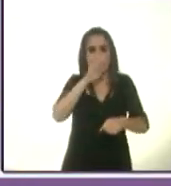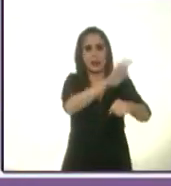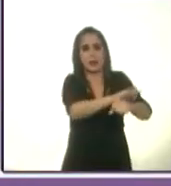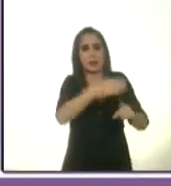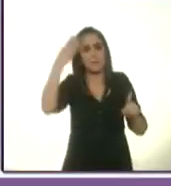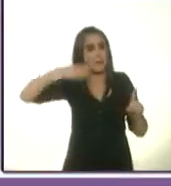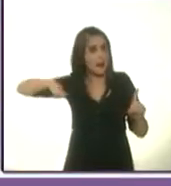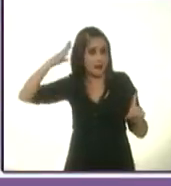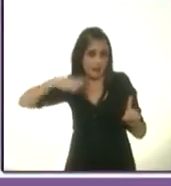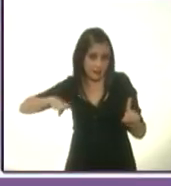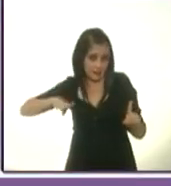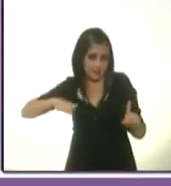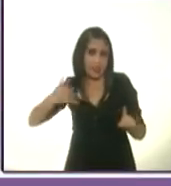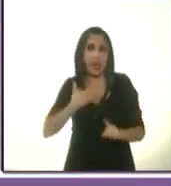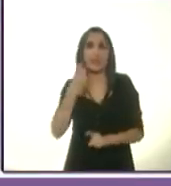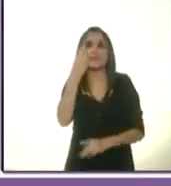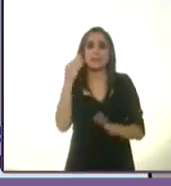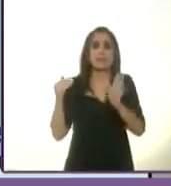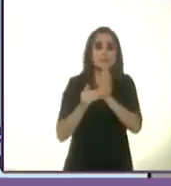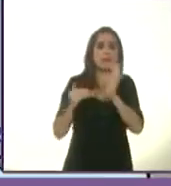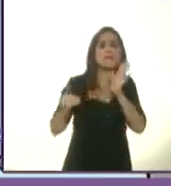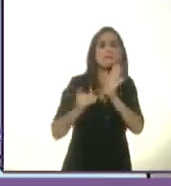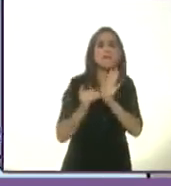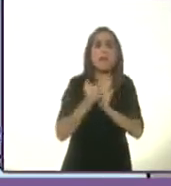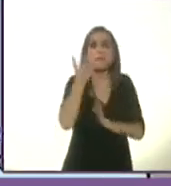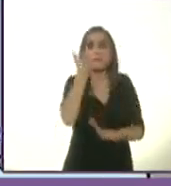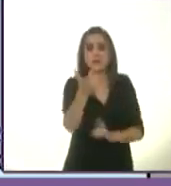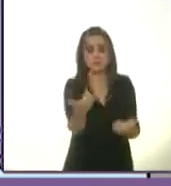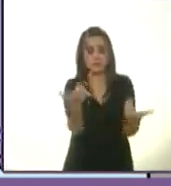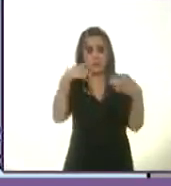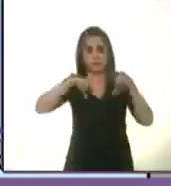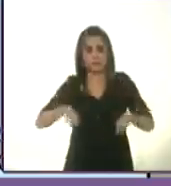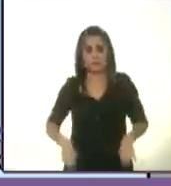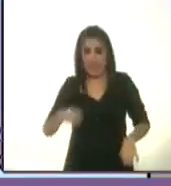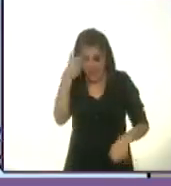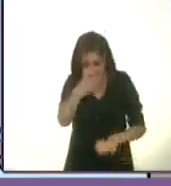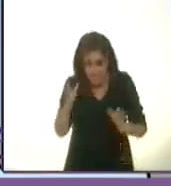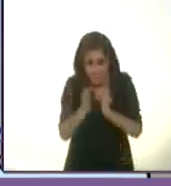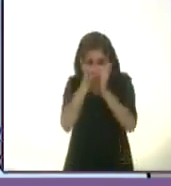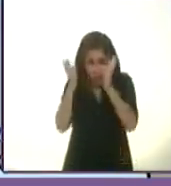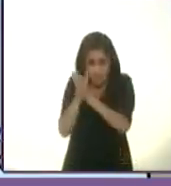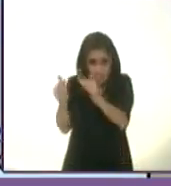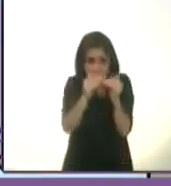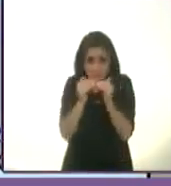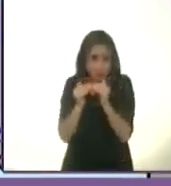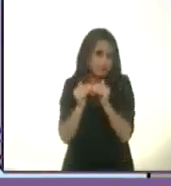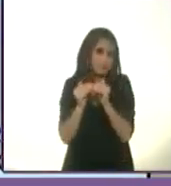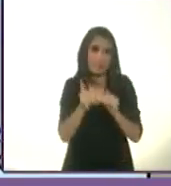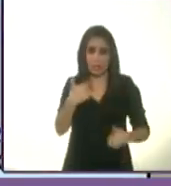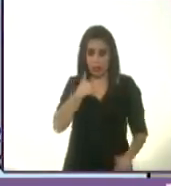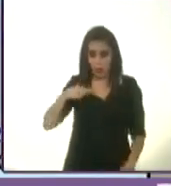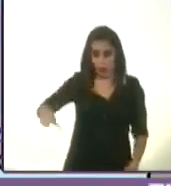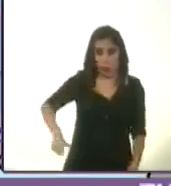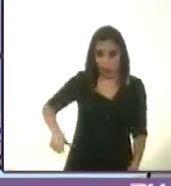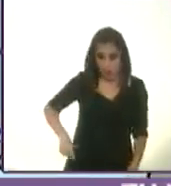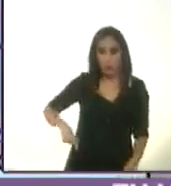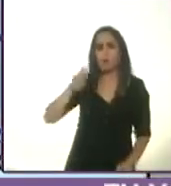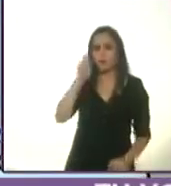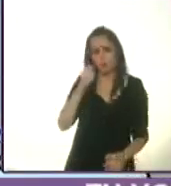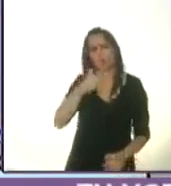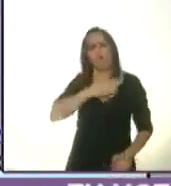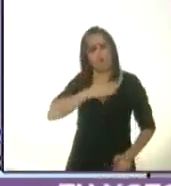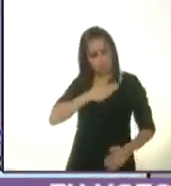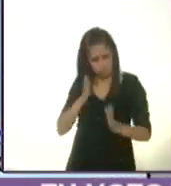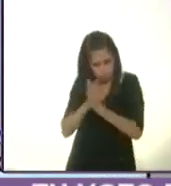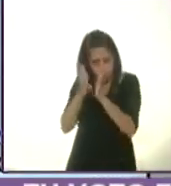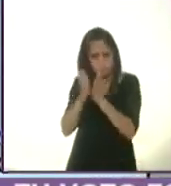barrales hay 3 mil millones de pesos desviados eso no es democracia con mi gobierno vamos a restaurar la democracia y particularmente